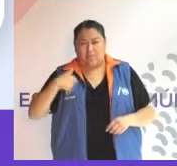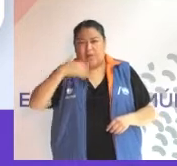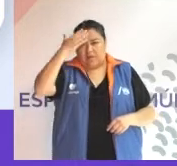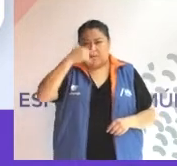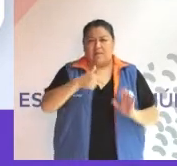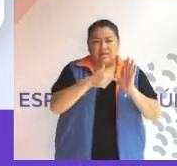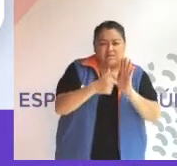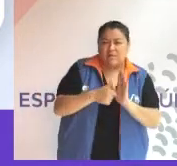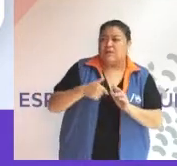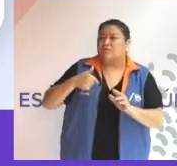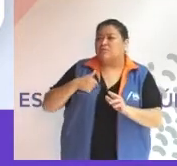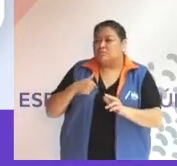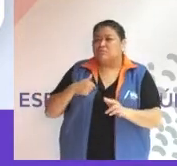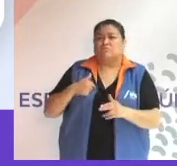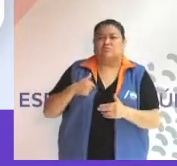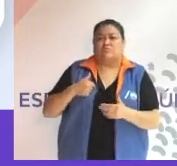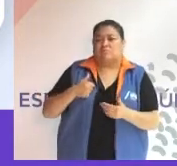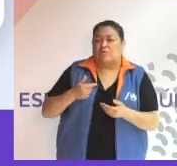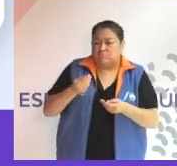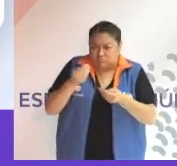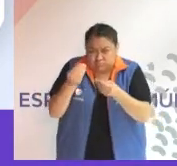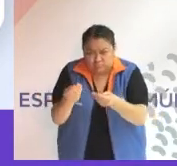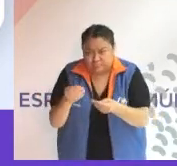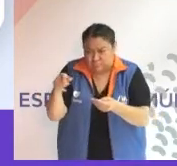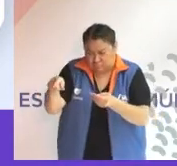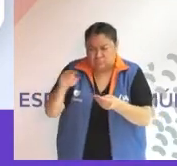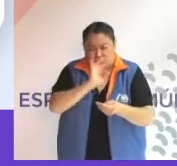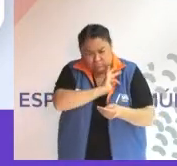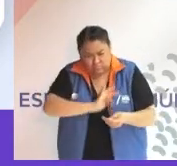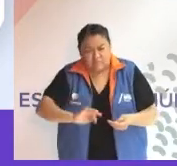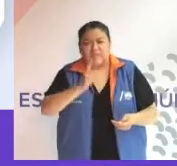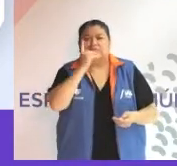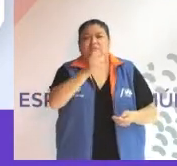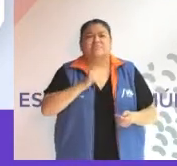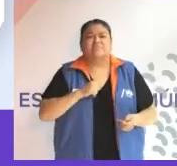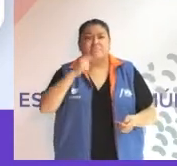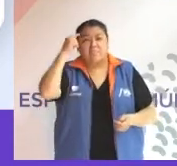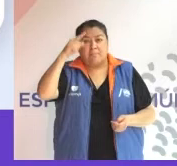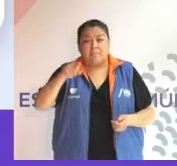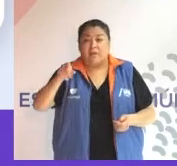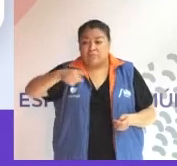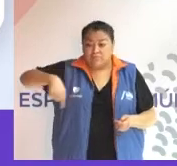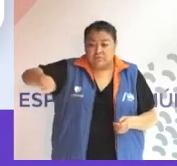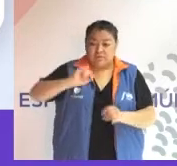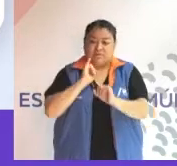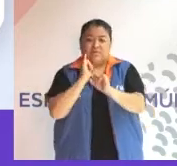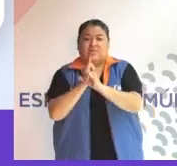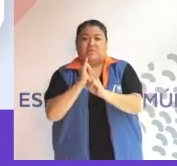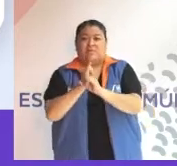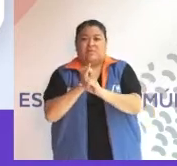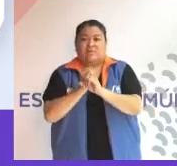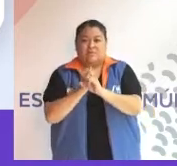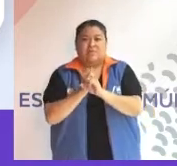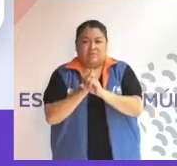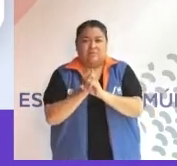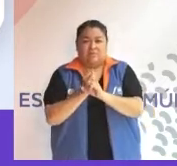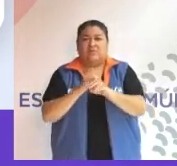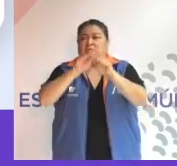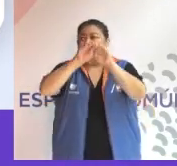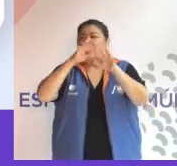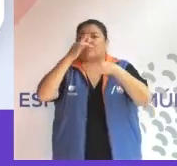muy concretas que tú puedes utilizar para convertir ese activismo digital en activismo